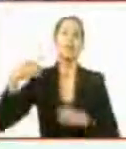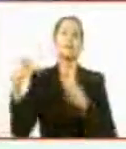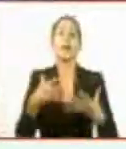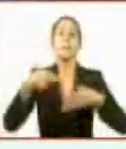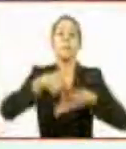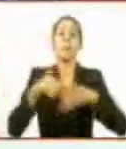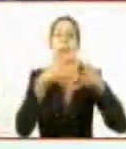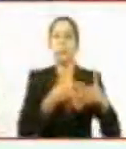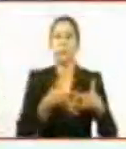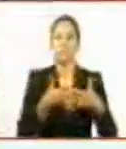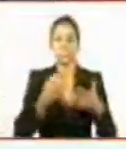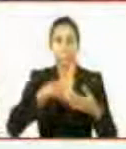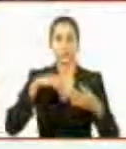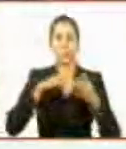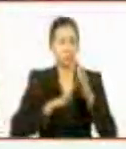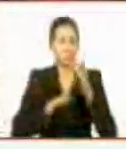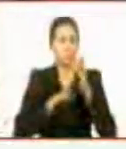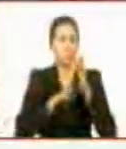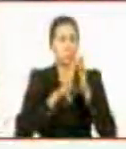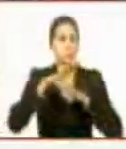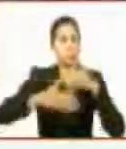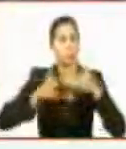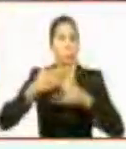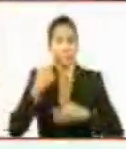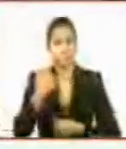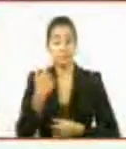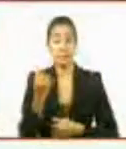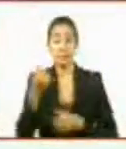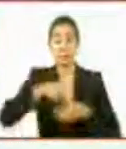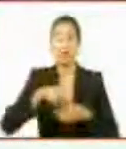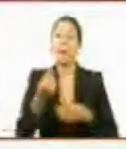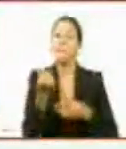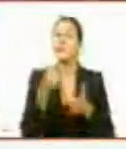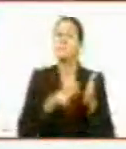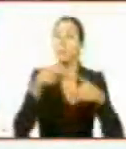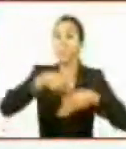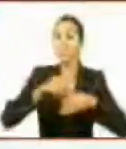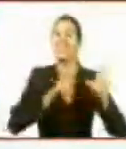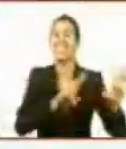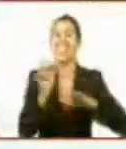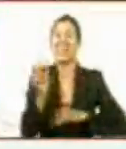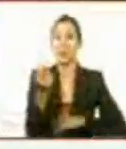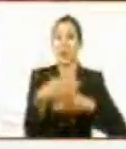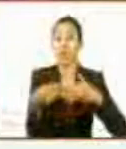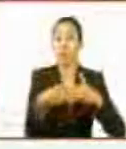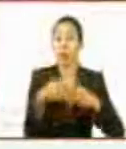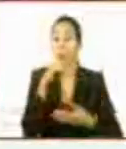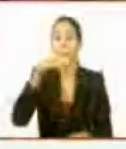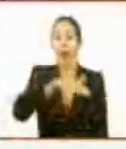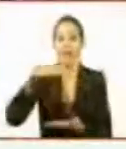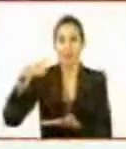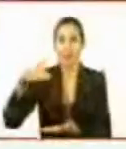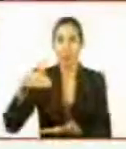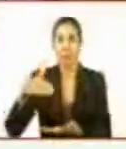empezamos a recuperar. Y fíjate lo que está hoy, el precio del petróleo, $70 el barril. ¿Y eso es gracias a qué? a